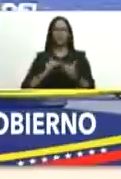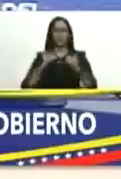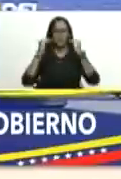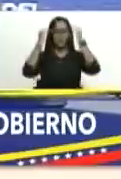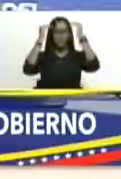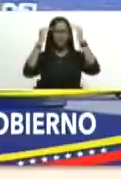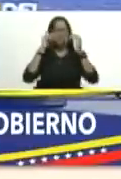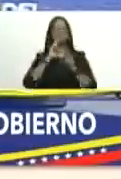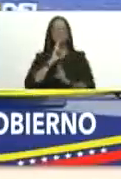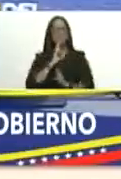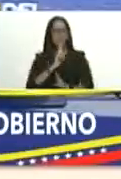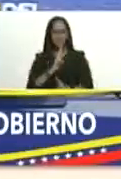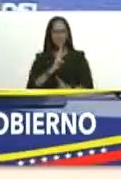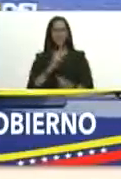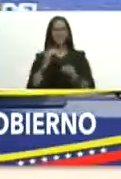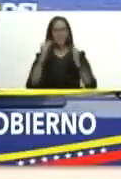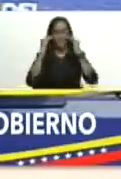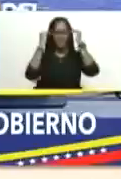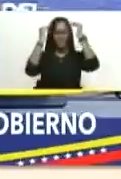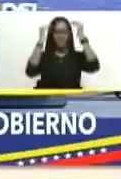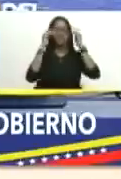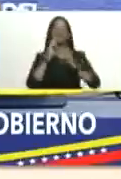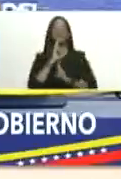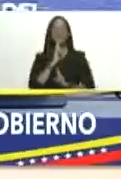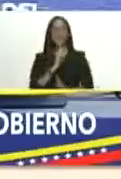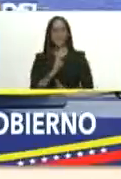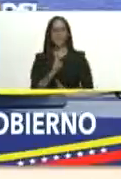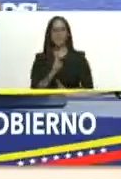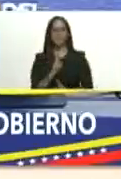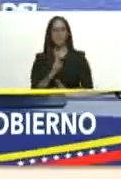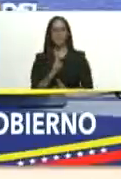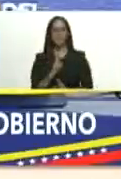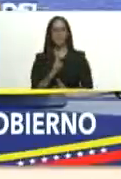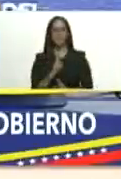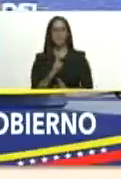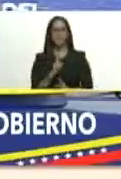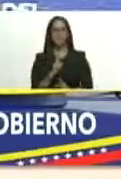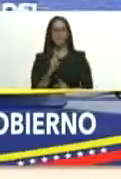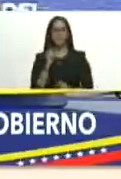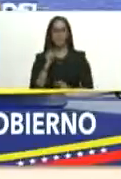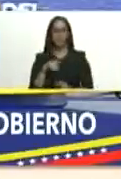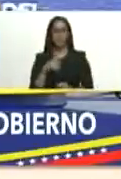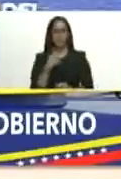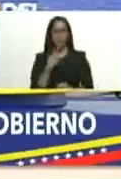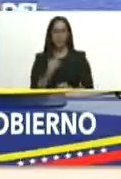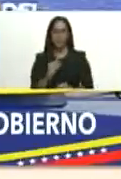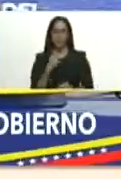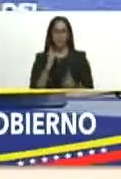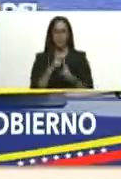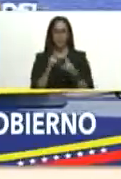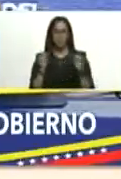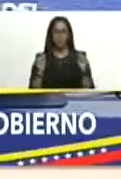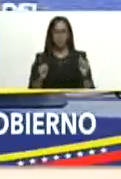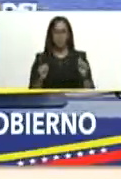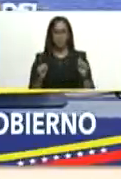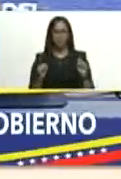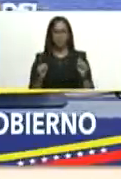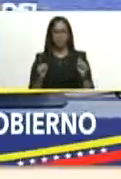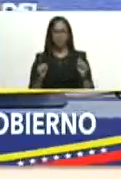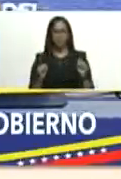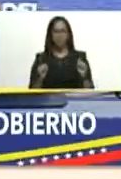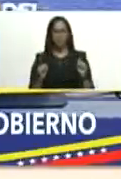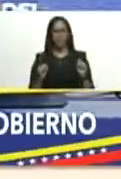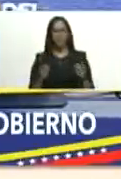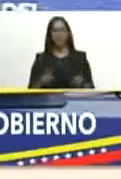respuesta. La capacidad de respuesta. Teyechea, ¿qué me puedes decir tú desde aquí en